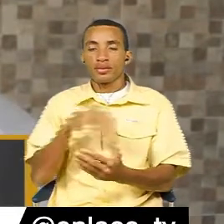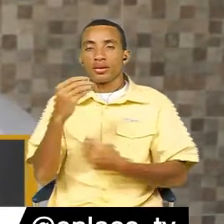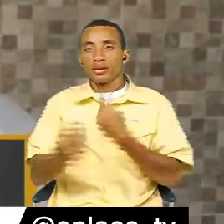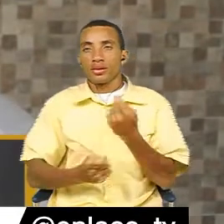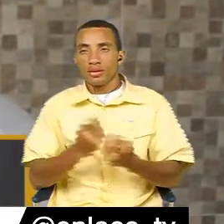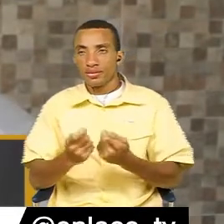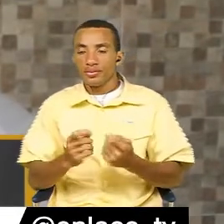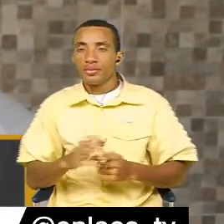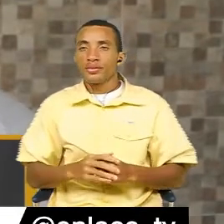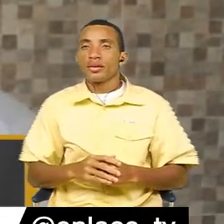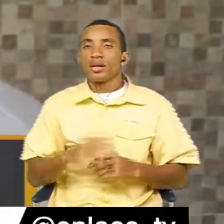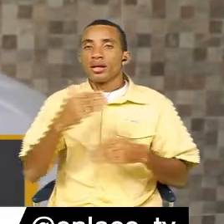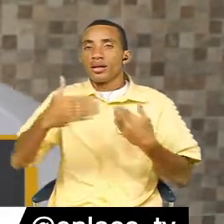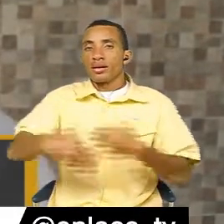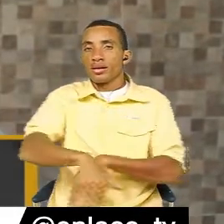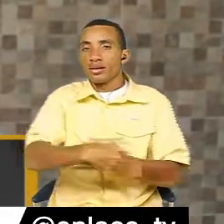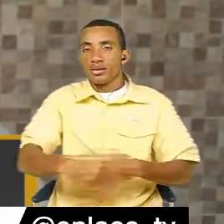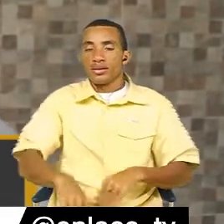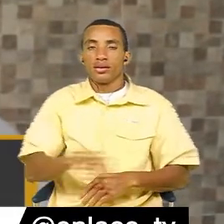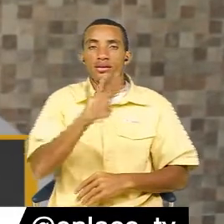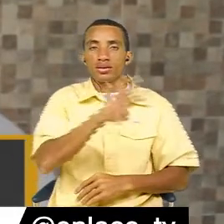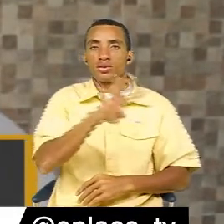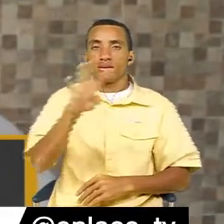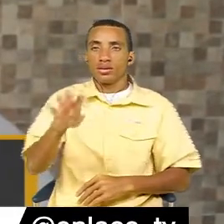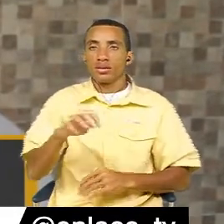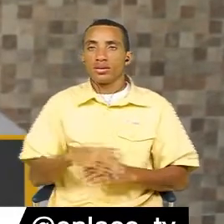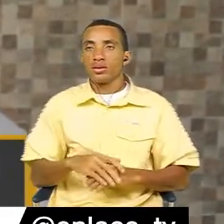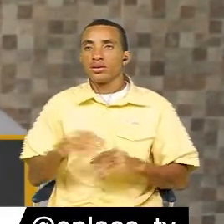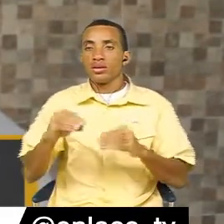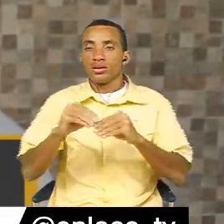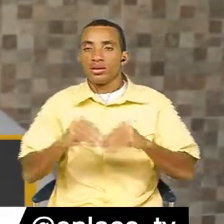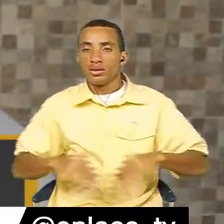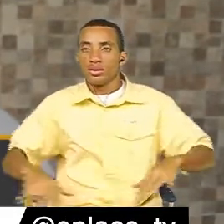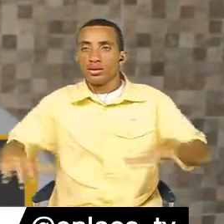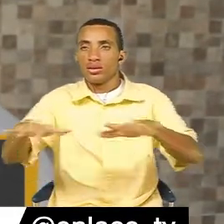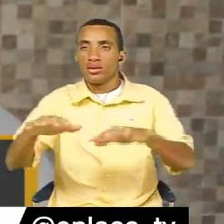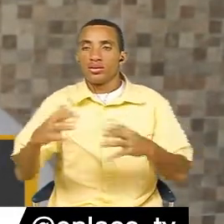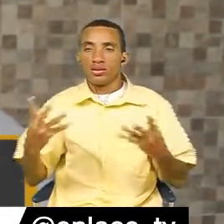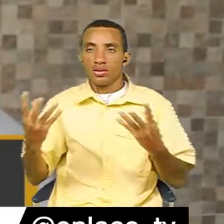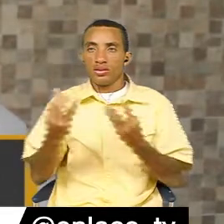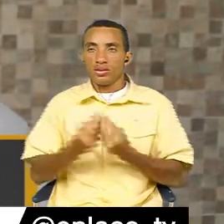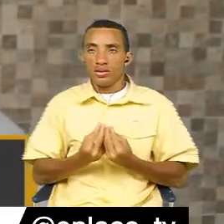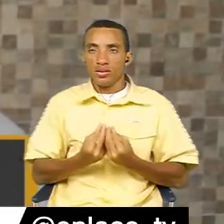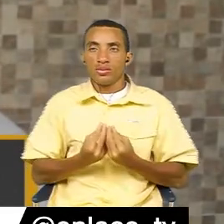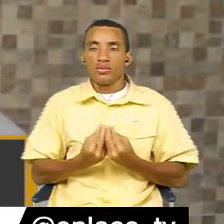la calle 49 y se han refugiado, les dan en la playita, se han refugiado pronto un grupo en el centro comercial